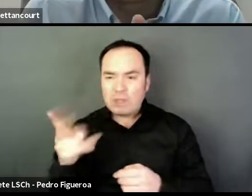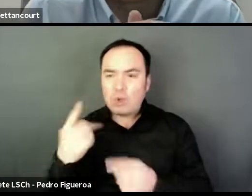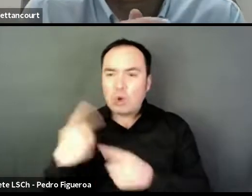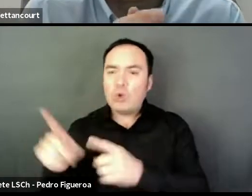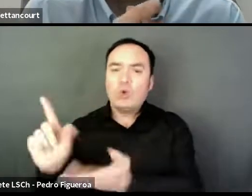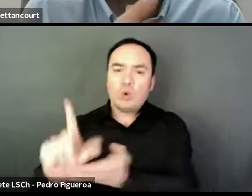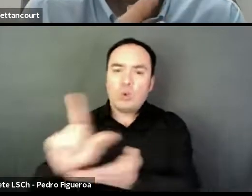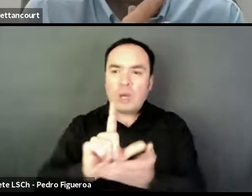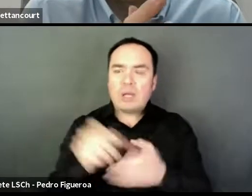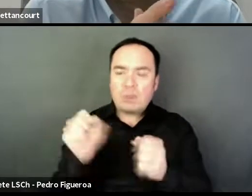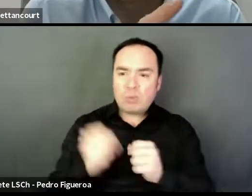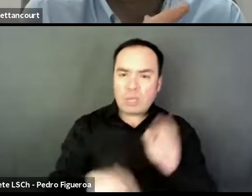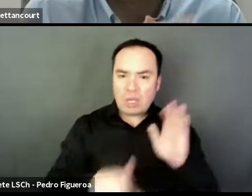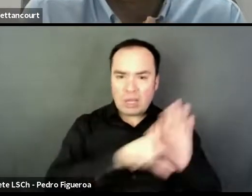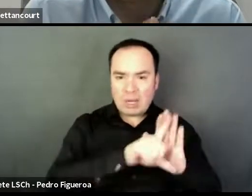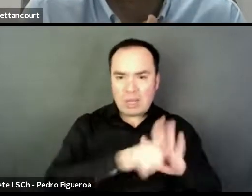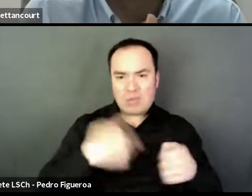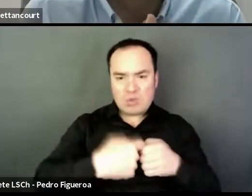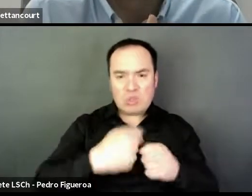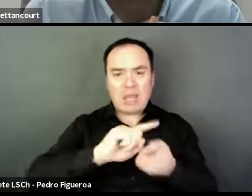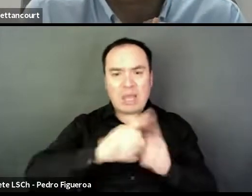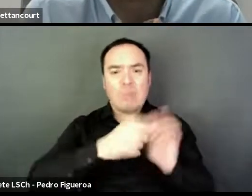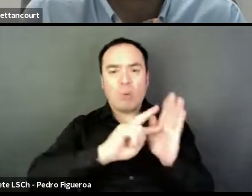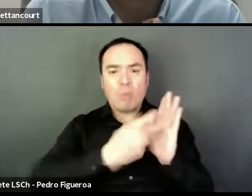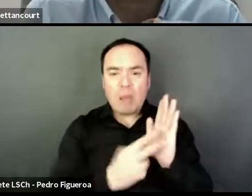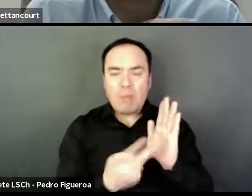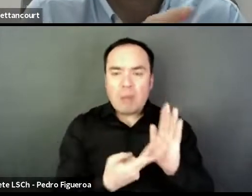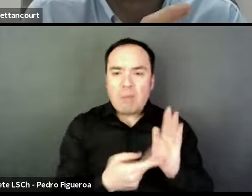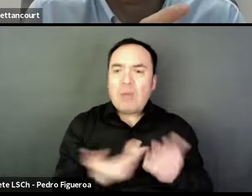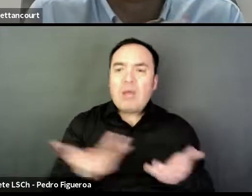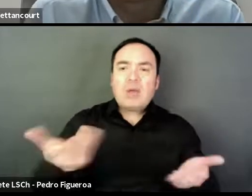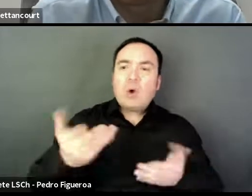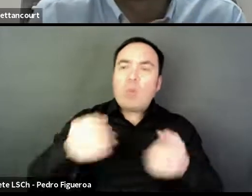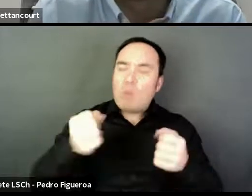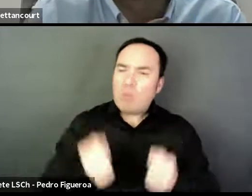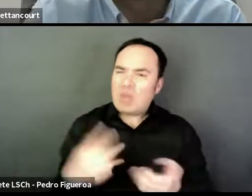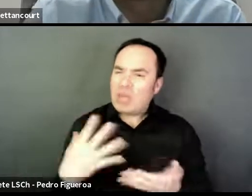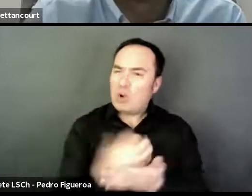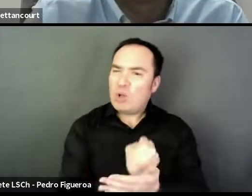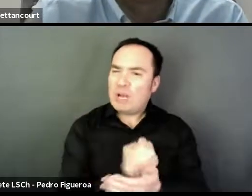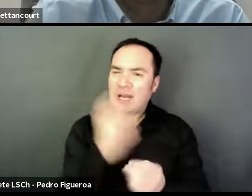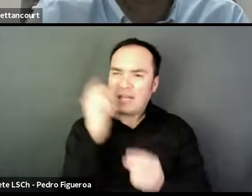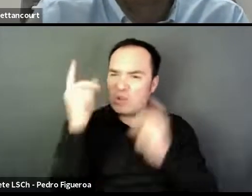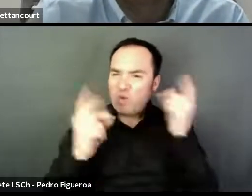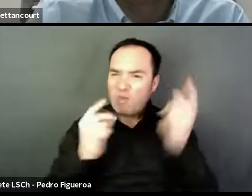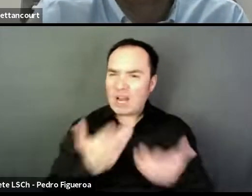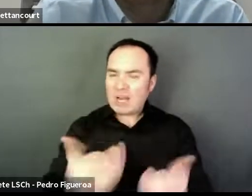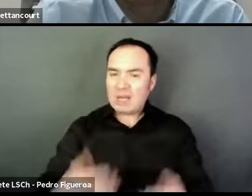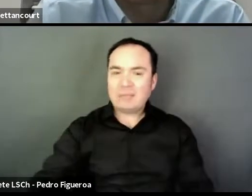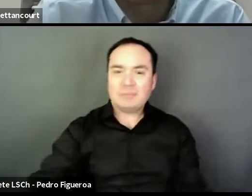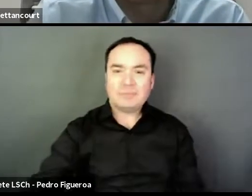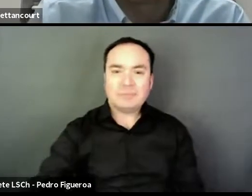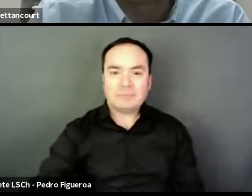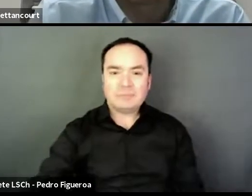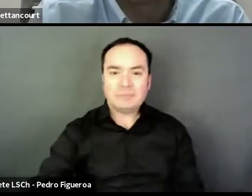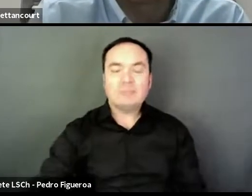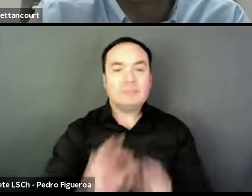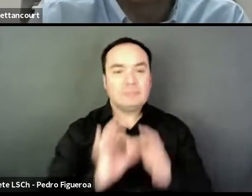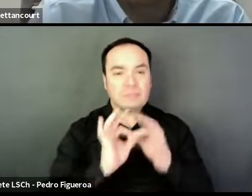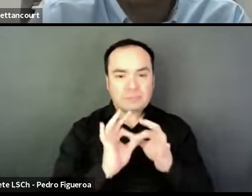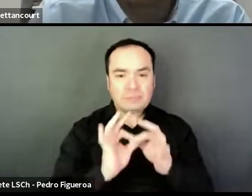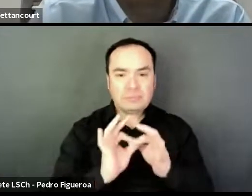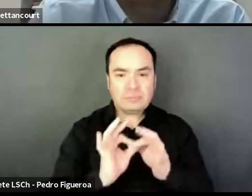legislación que es más rígida y que hace más difícil la innovación sí muchísimas gracias